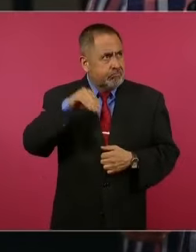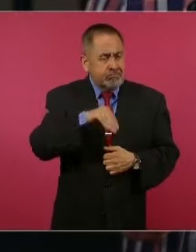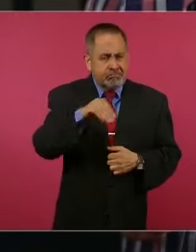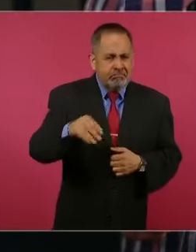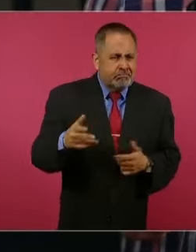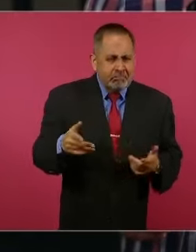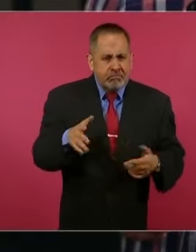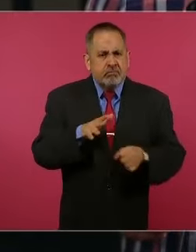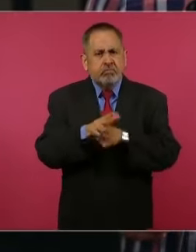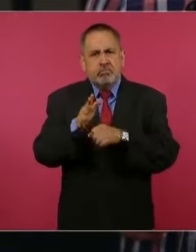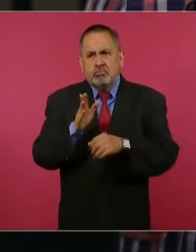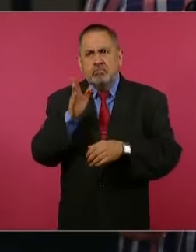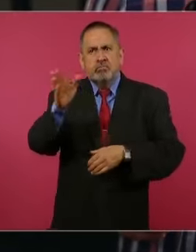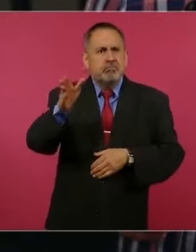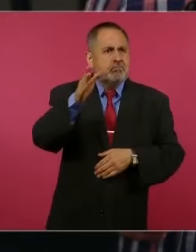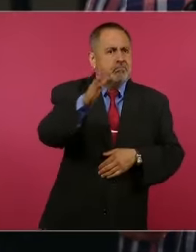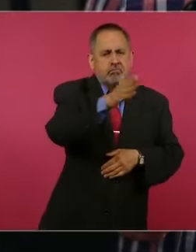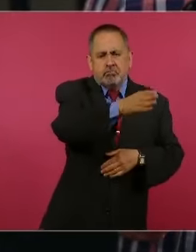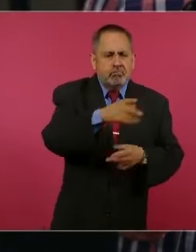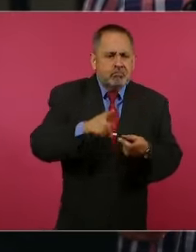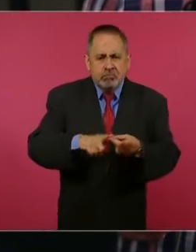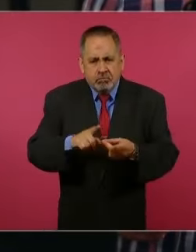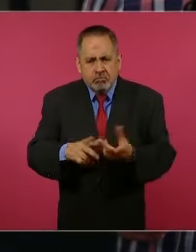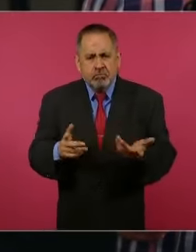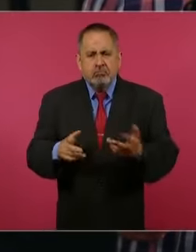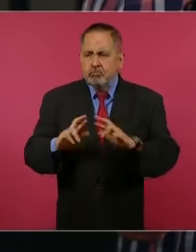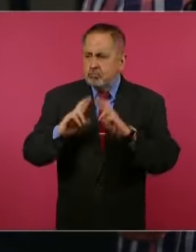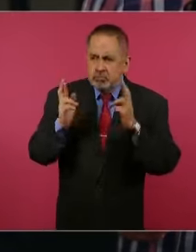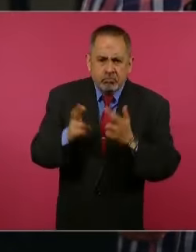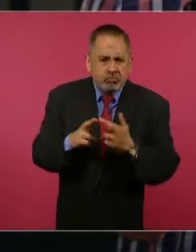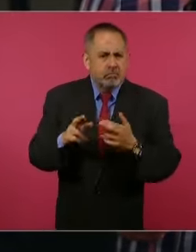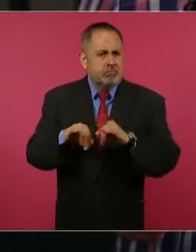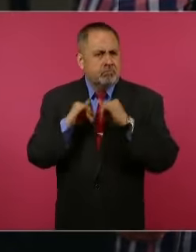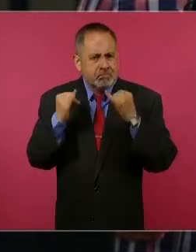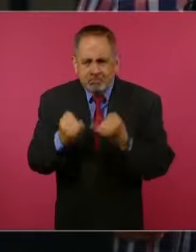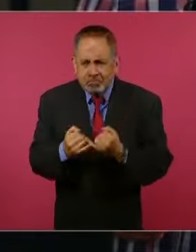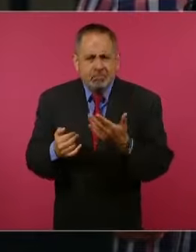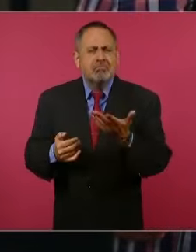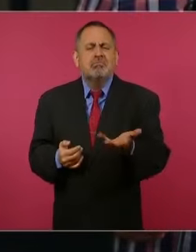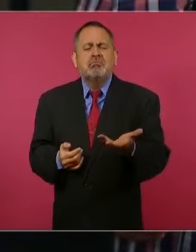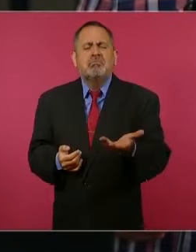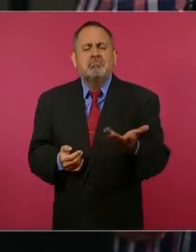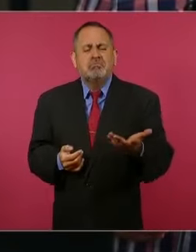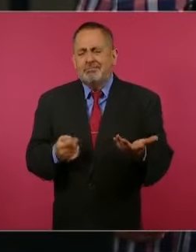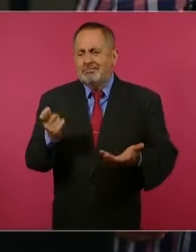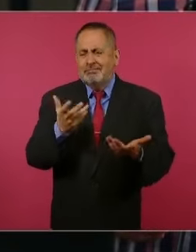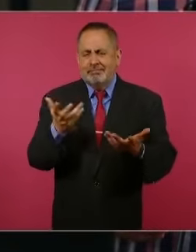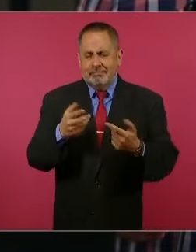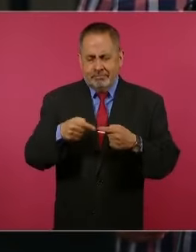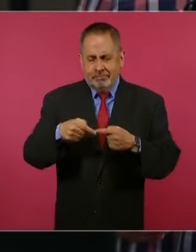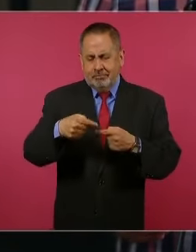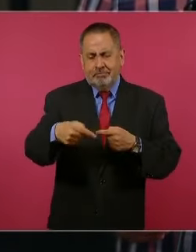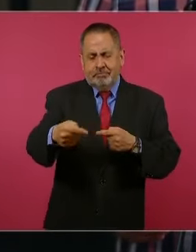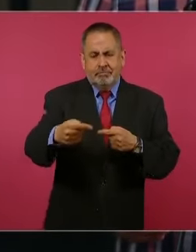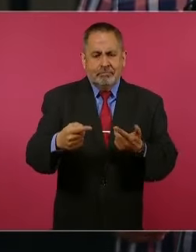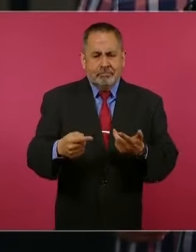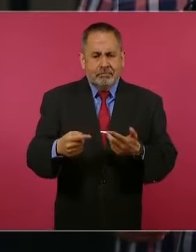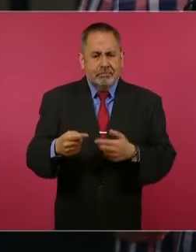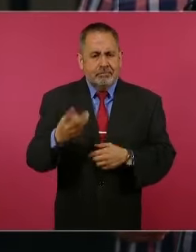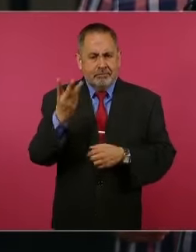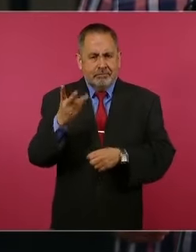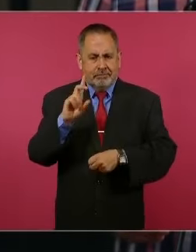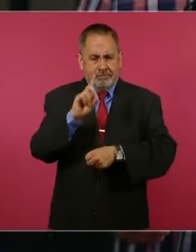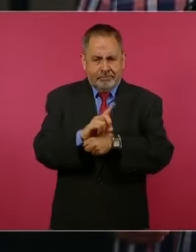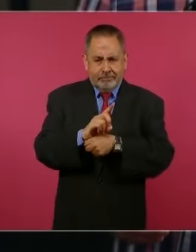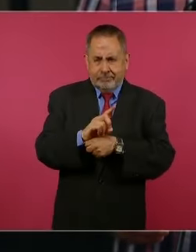qué estados va a visitar ya tienen planeada este reuniones y bueno qué va a ser esos tres días de de veda